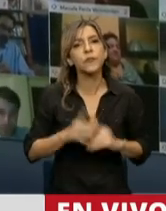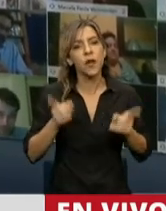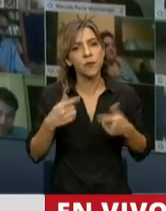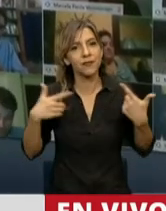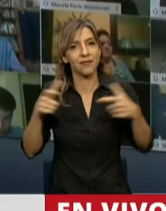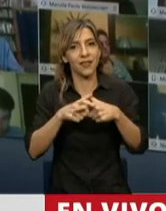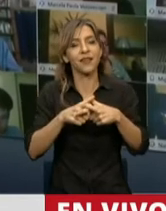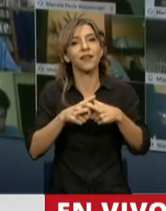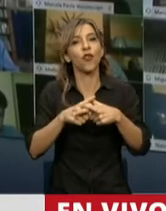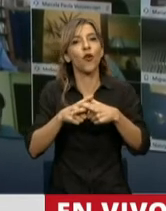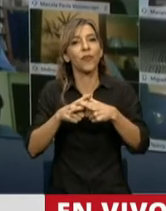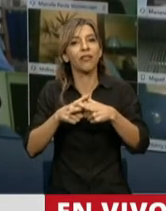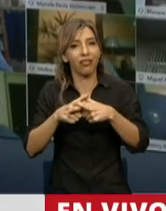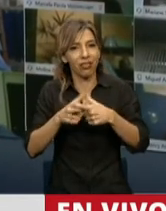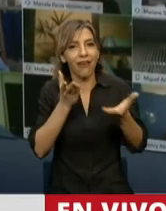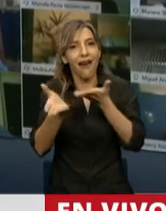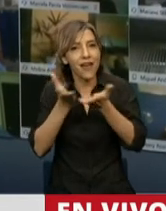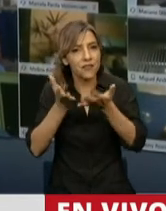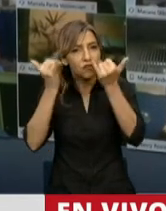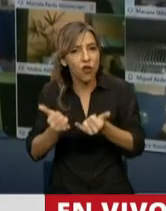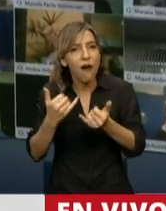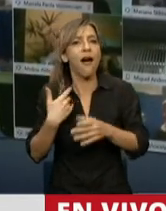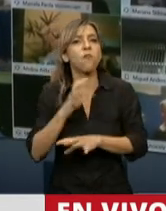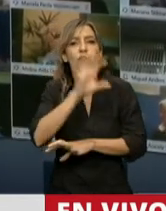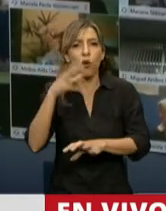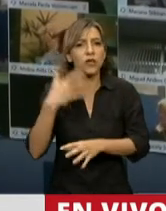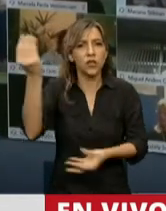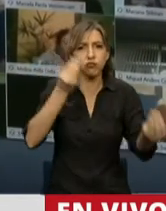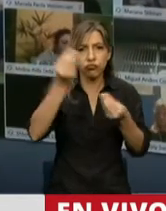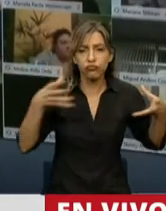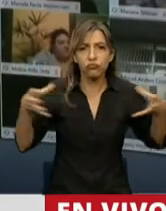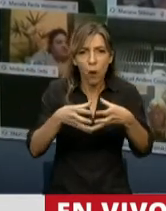con un representante de los excombatientes por cada una de las provincias y se mejoran las